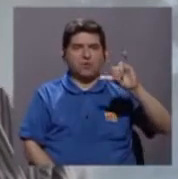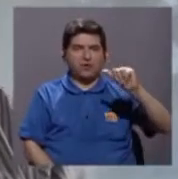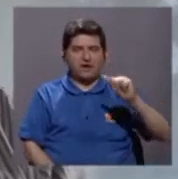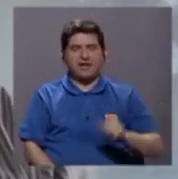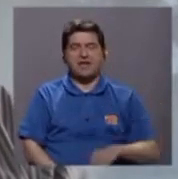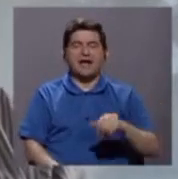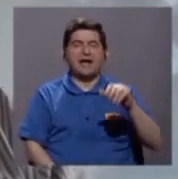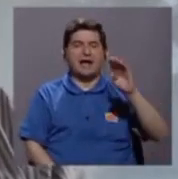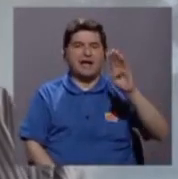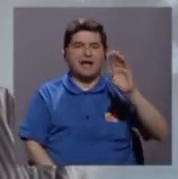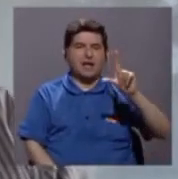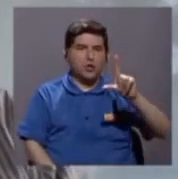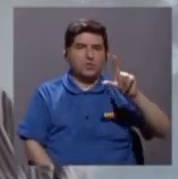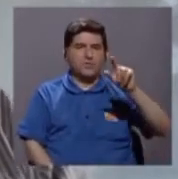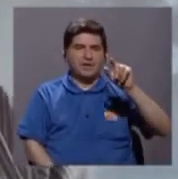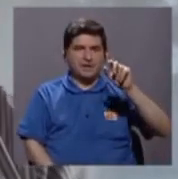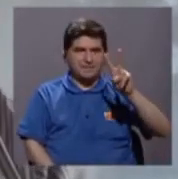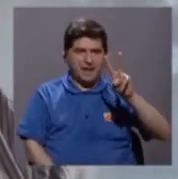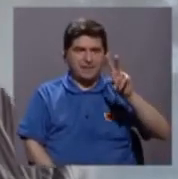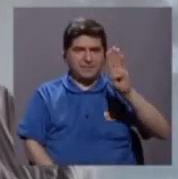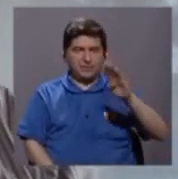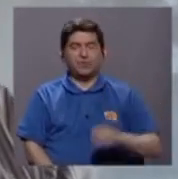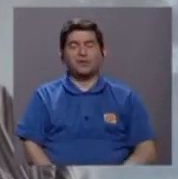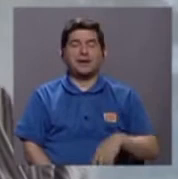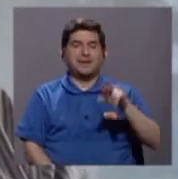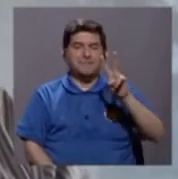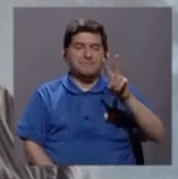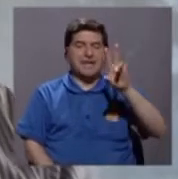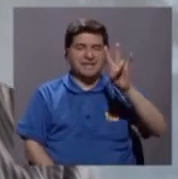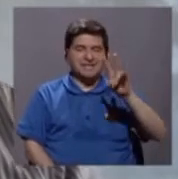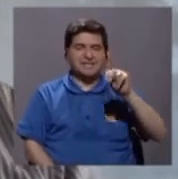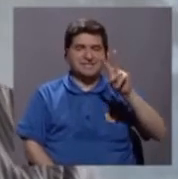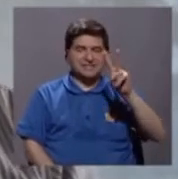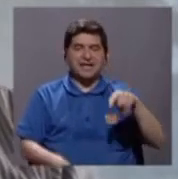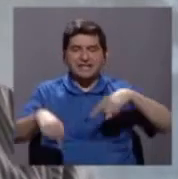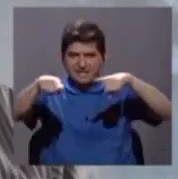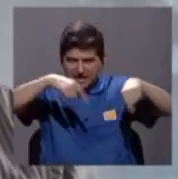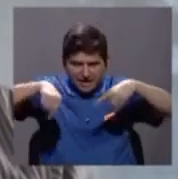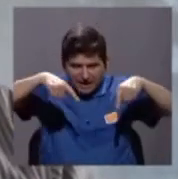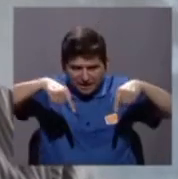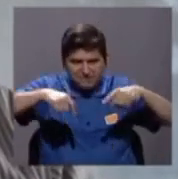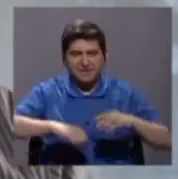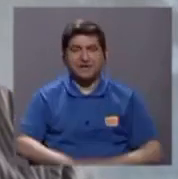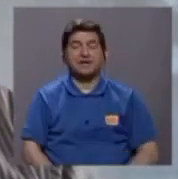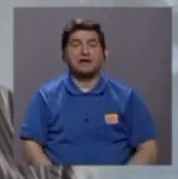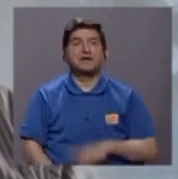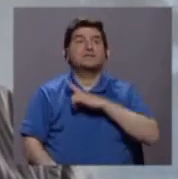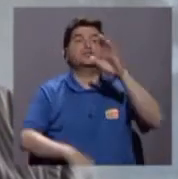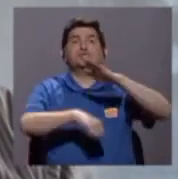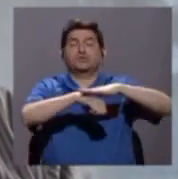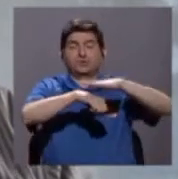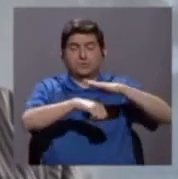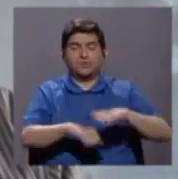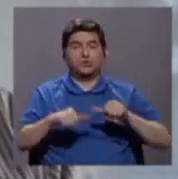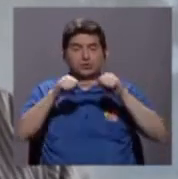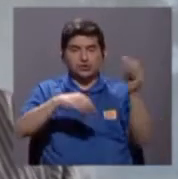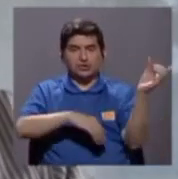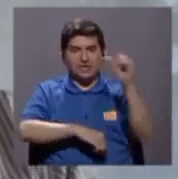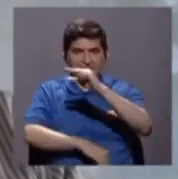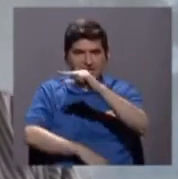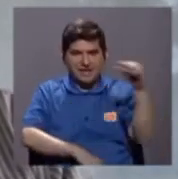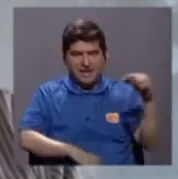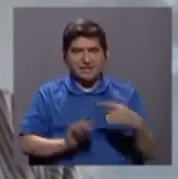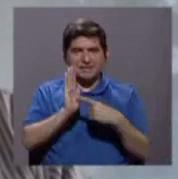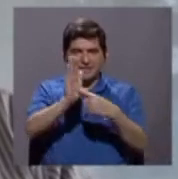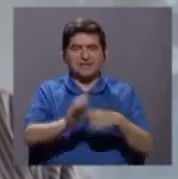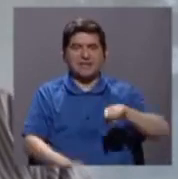con la Sinfónica Nacional el 27 de noviembre de la grabación. Y si Dios quiere, entonces la semana siguiente va a estar saliendo